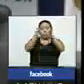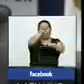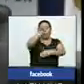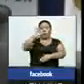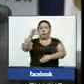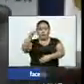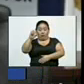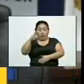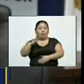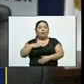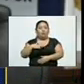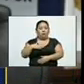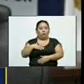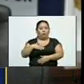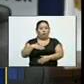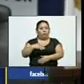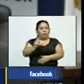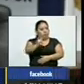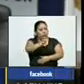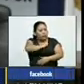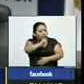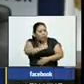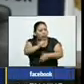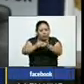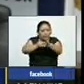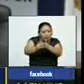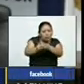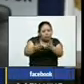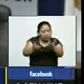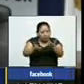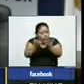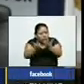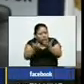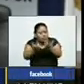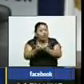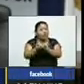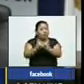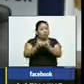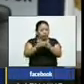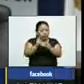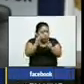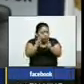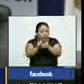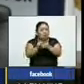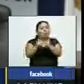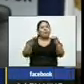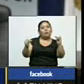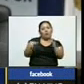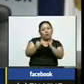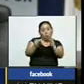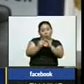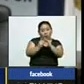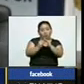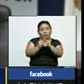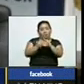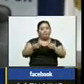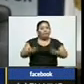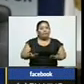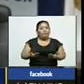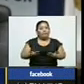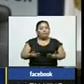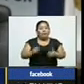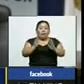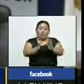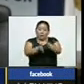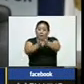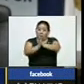obligación de comenzar con el procedimiento de iniciar las investigaciones respectivas, y así mismo ha presentado una